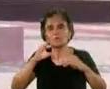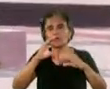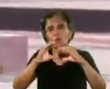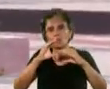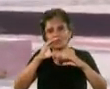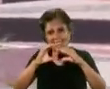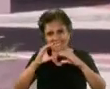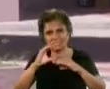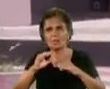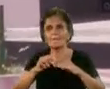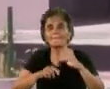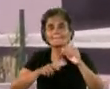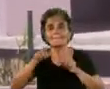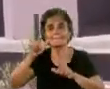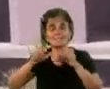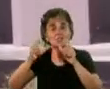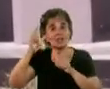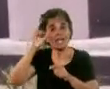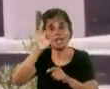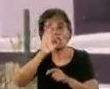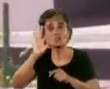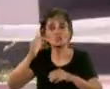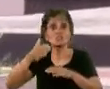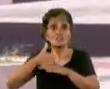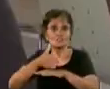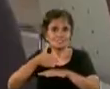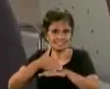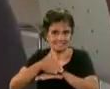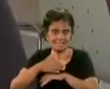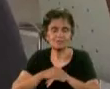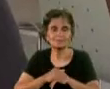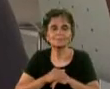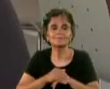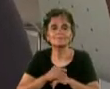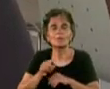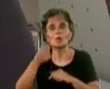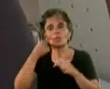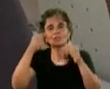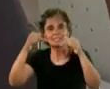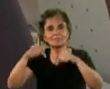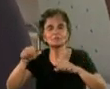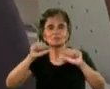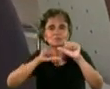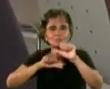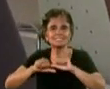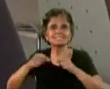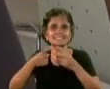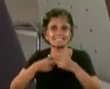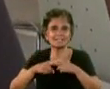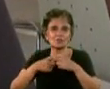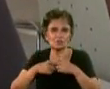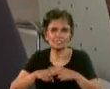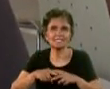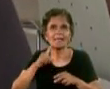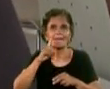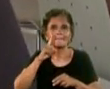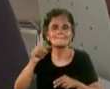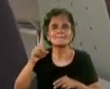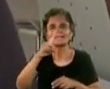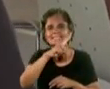donde tuvimos alrededor de 800 ingresantes, el Instituto de Ciencia y Tecnología, donde también tuvimos alrededor de